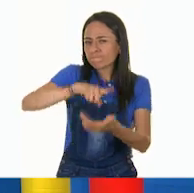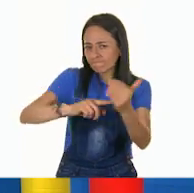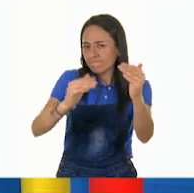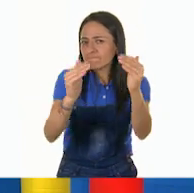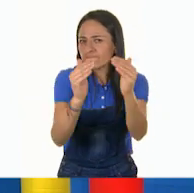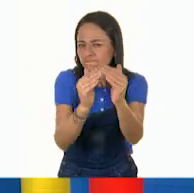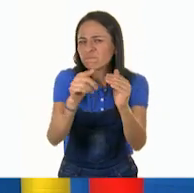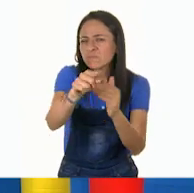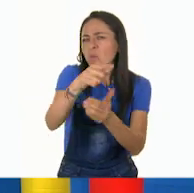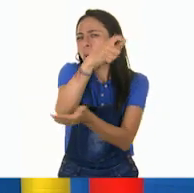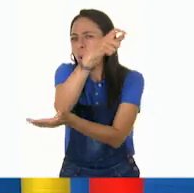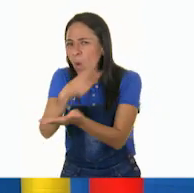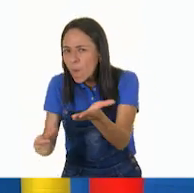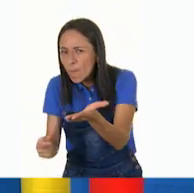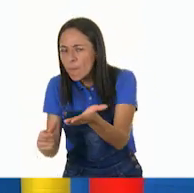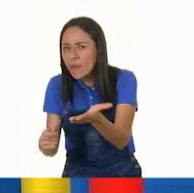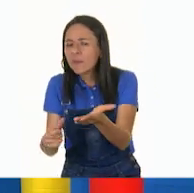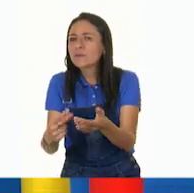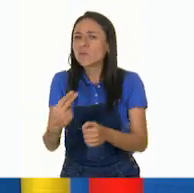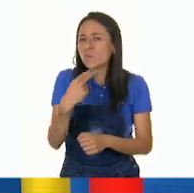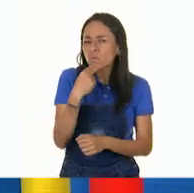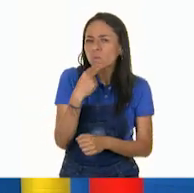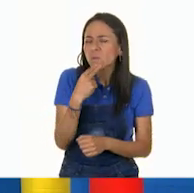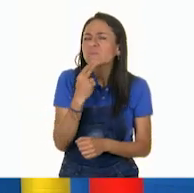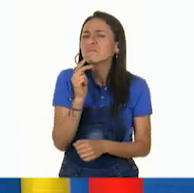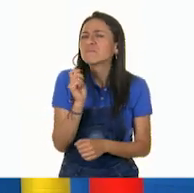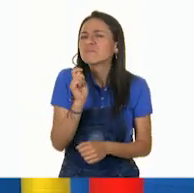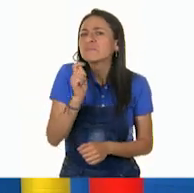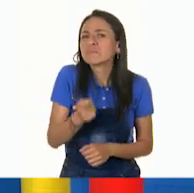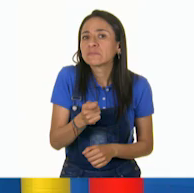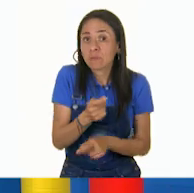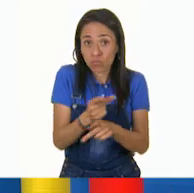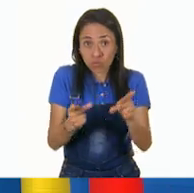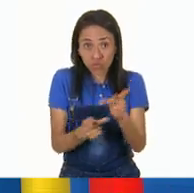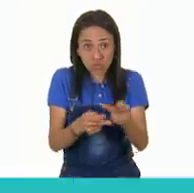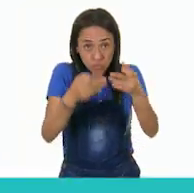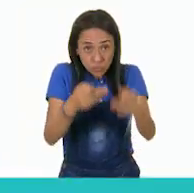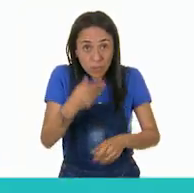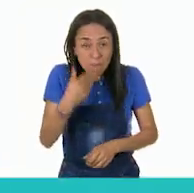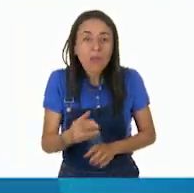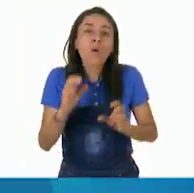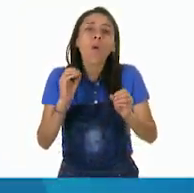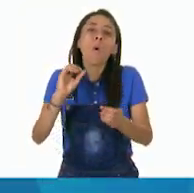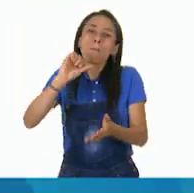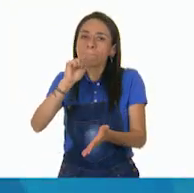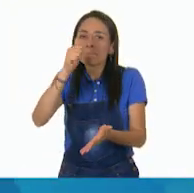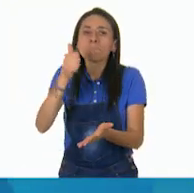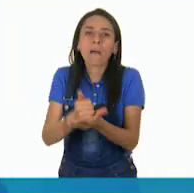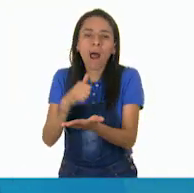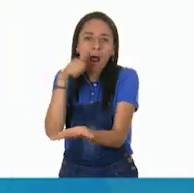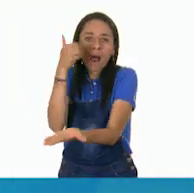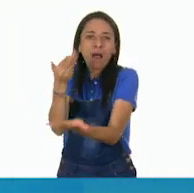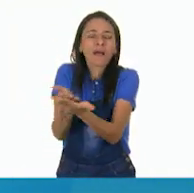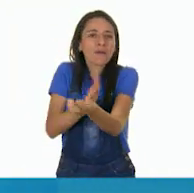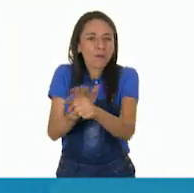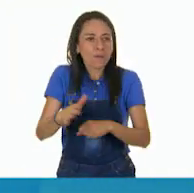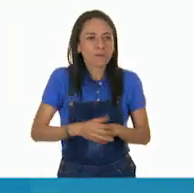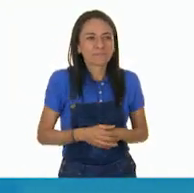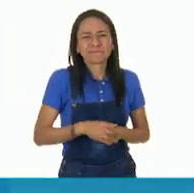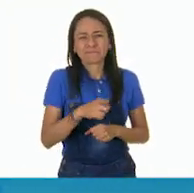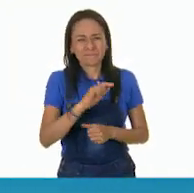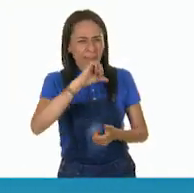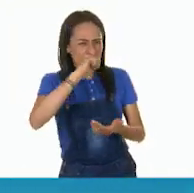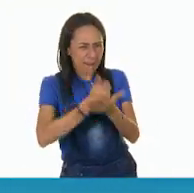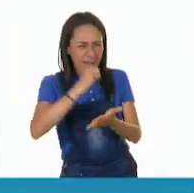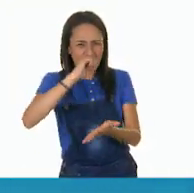es porque son buenos productos o porque son las marcas vamos a ver cuántas marcas famosas puedes